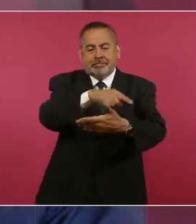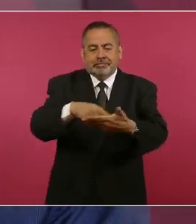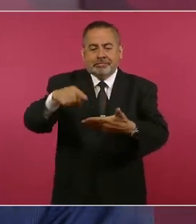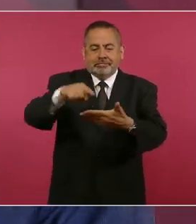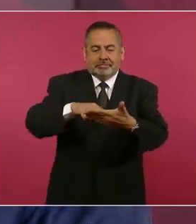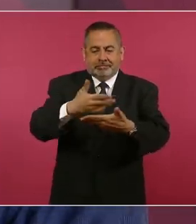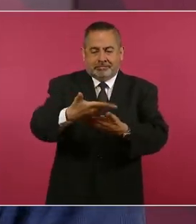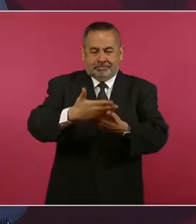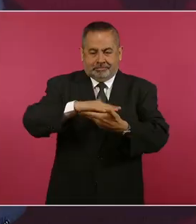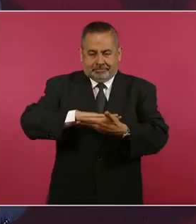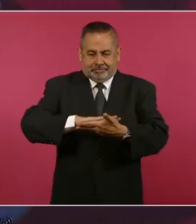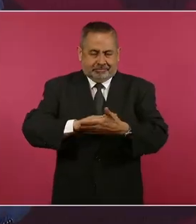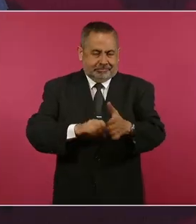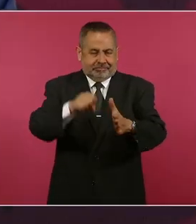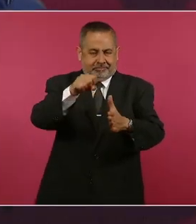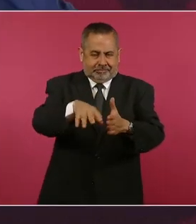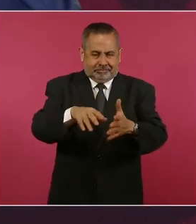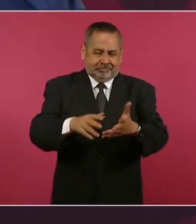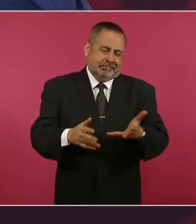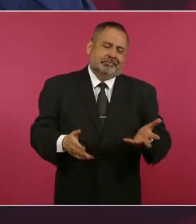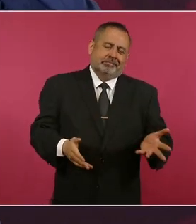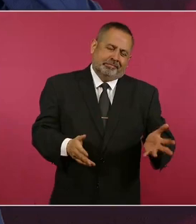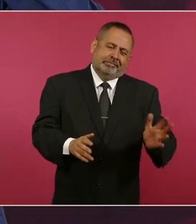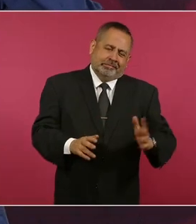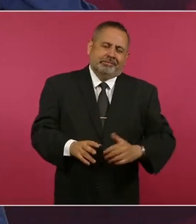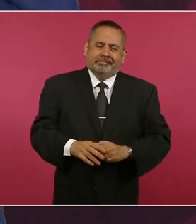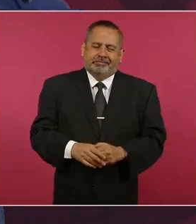Entonces, si nosotros